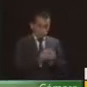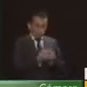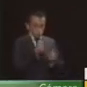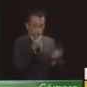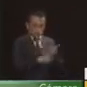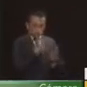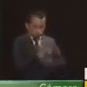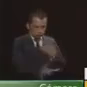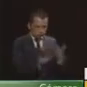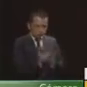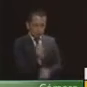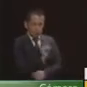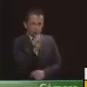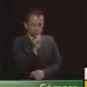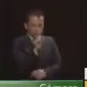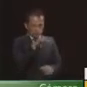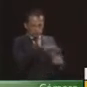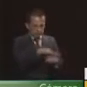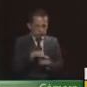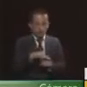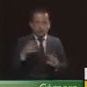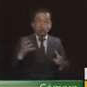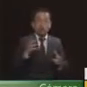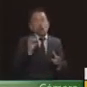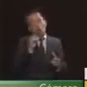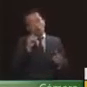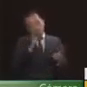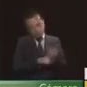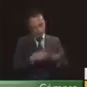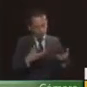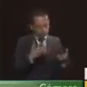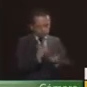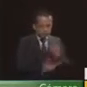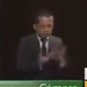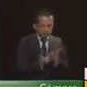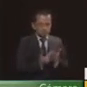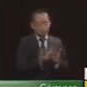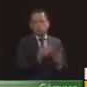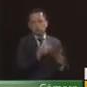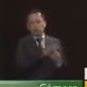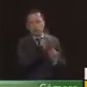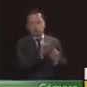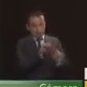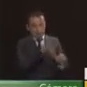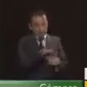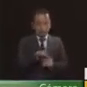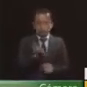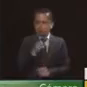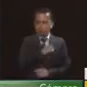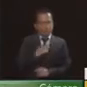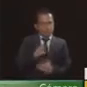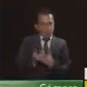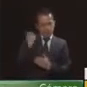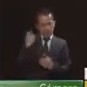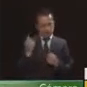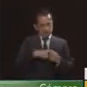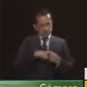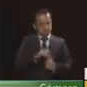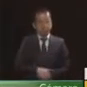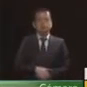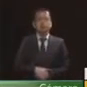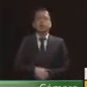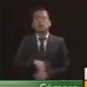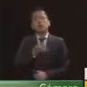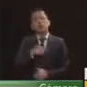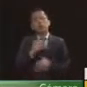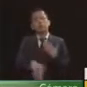del Servicio Profesional Electoral Nacional durante el último proceso federal ordinario. El 26 de febrero de este